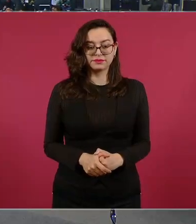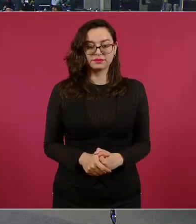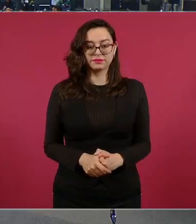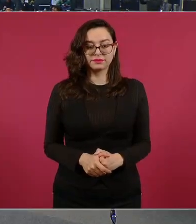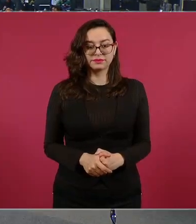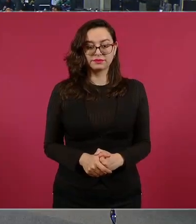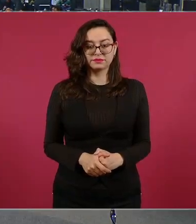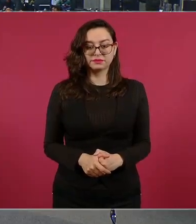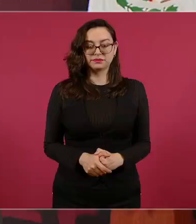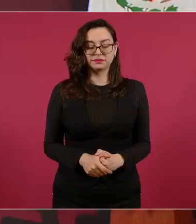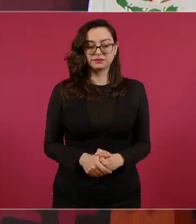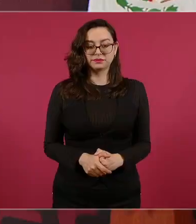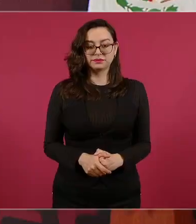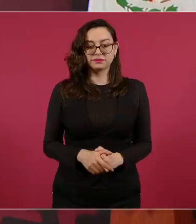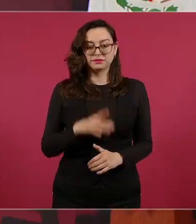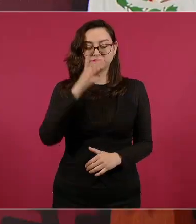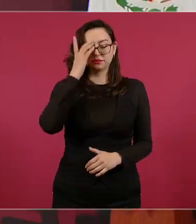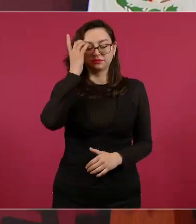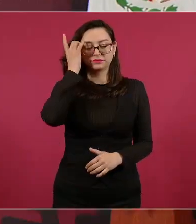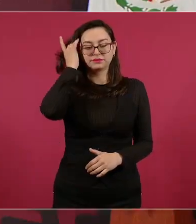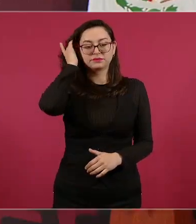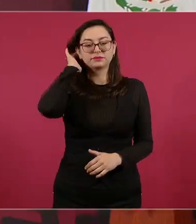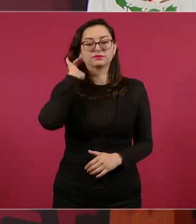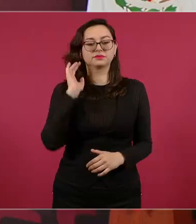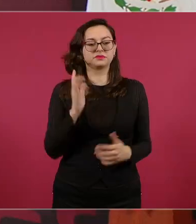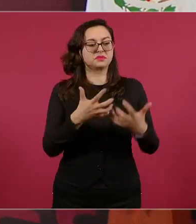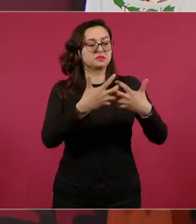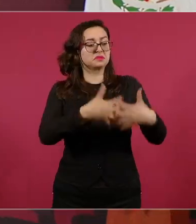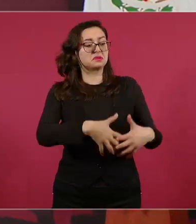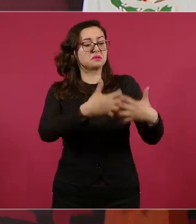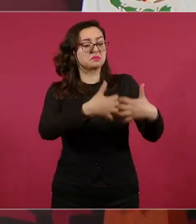Sí, refinerías, este.